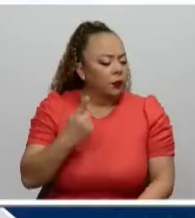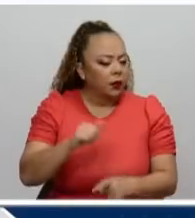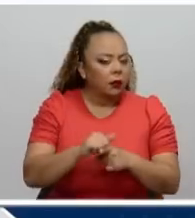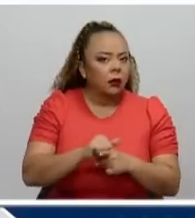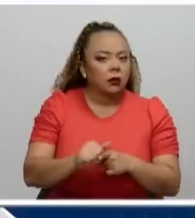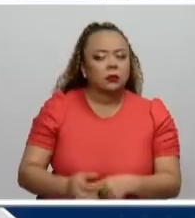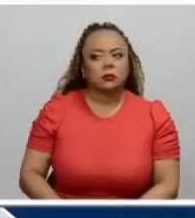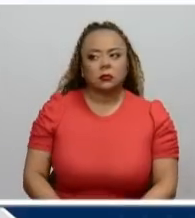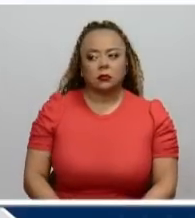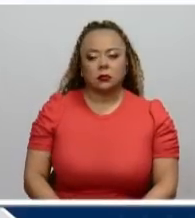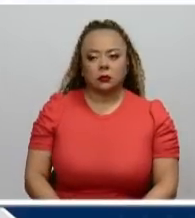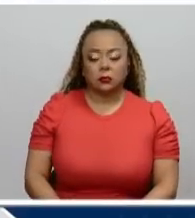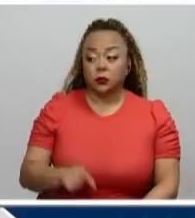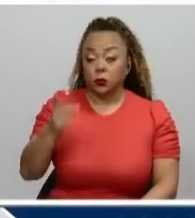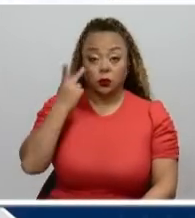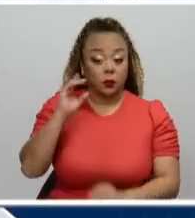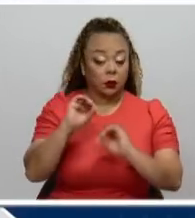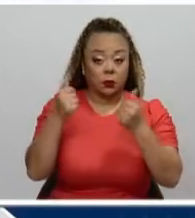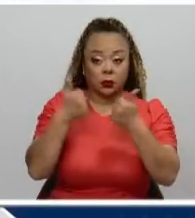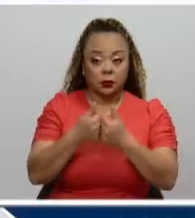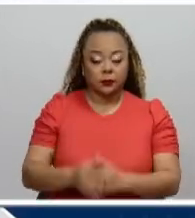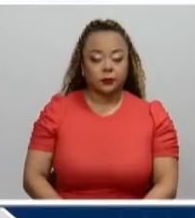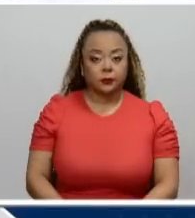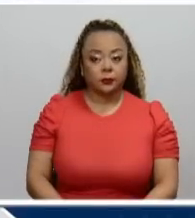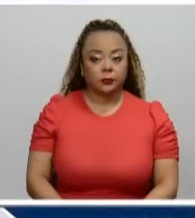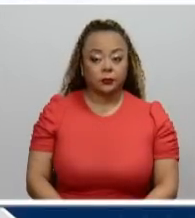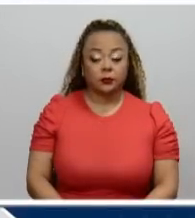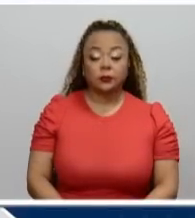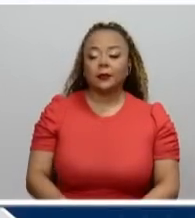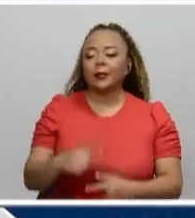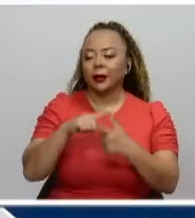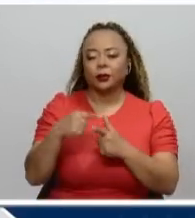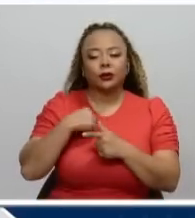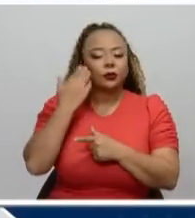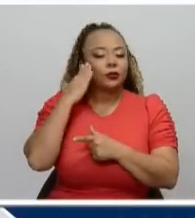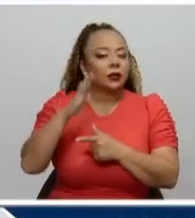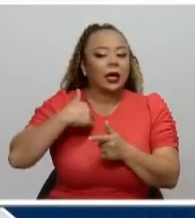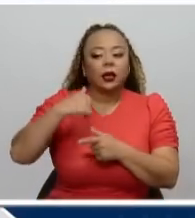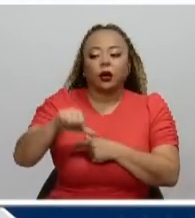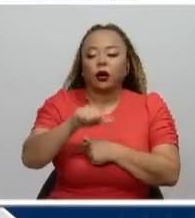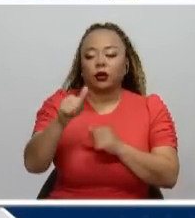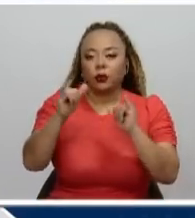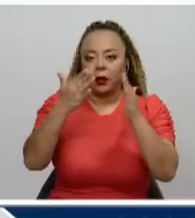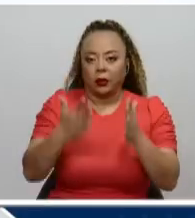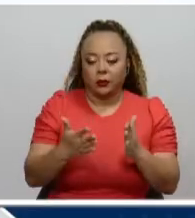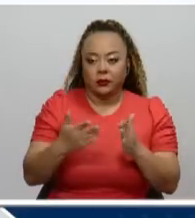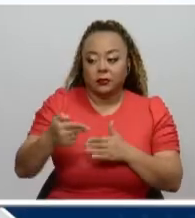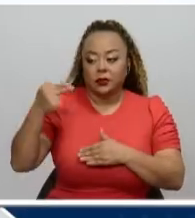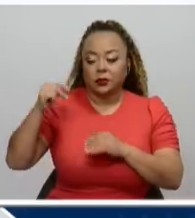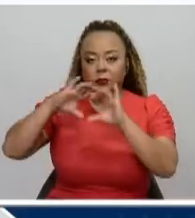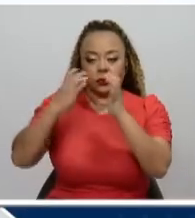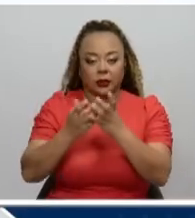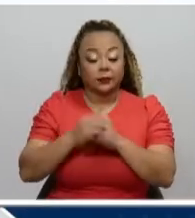no lo viste en ningún partido no sé si habrá otro jugador en la historia de los mundiales